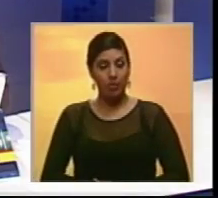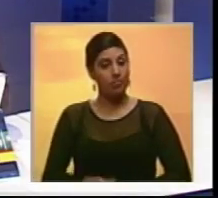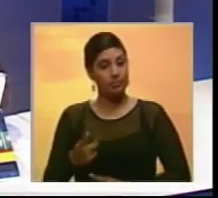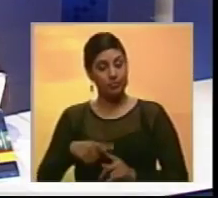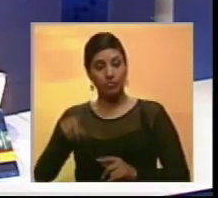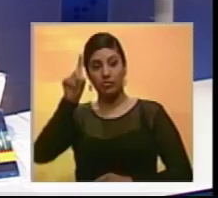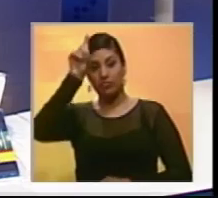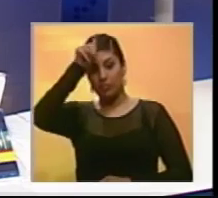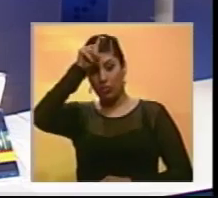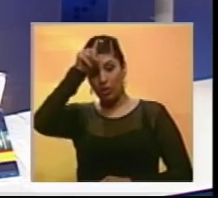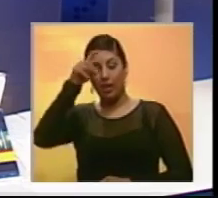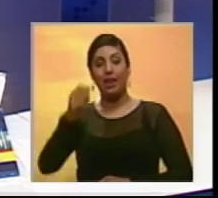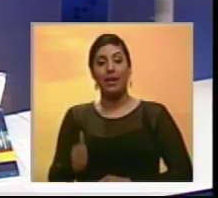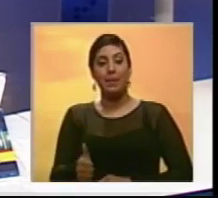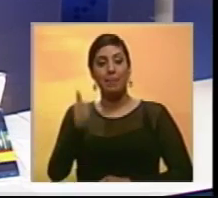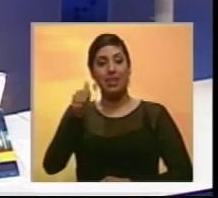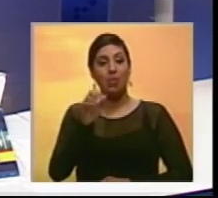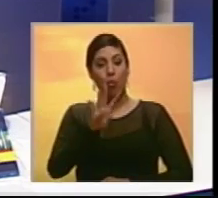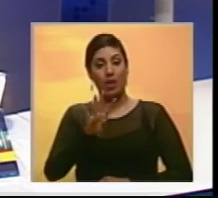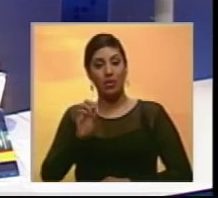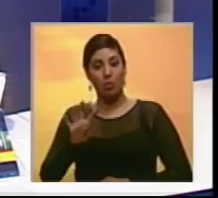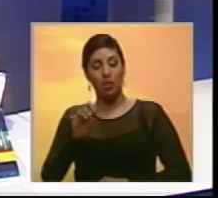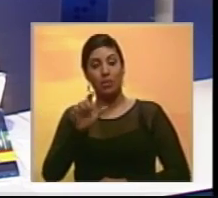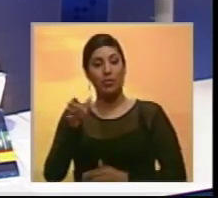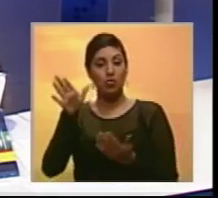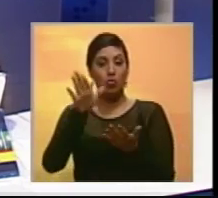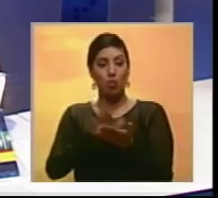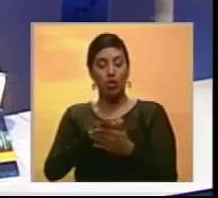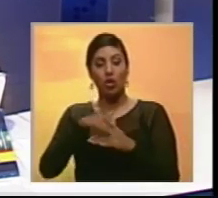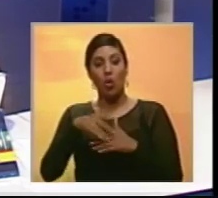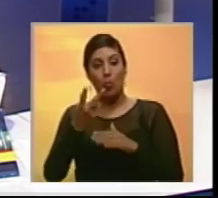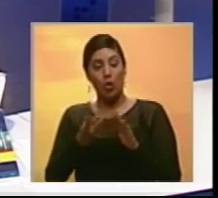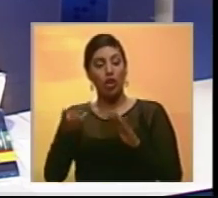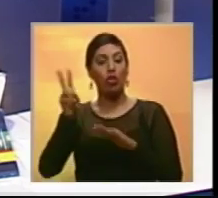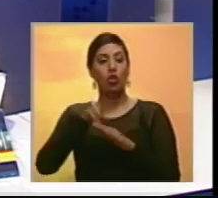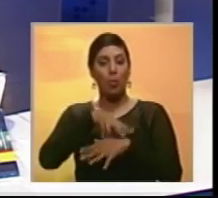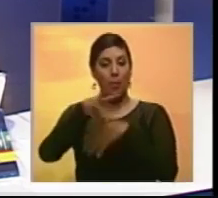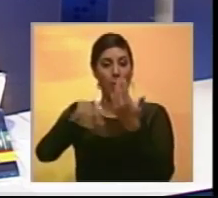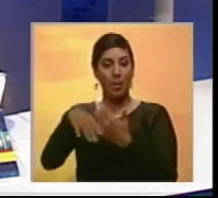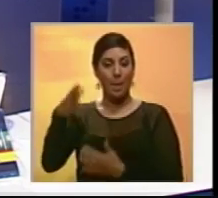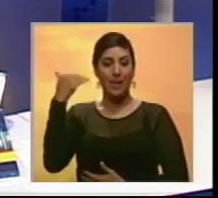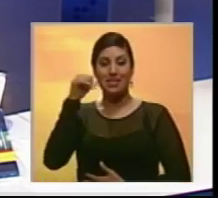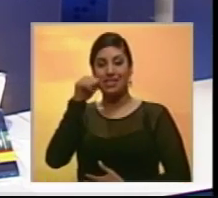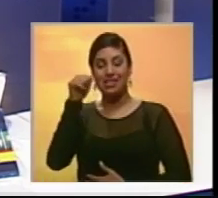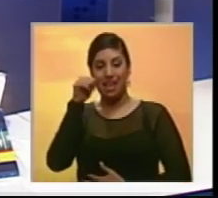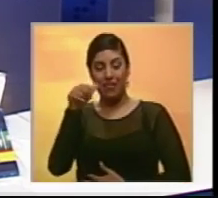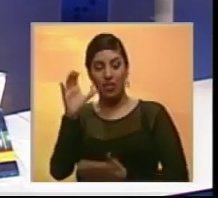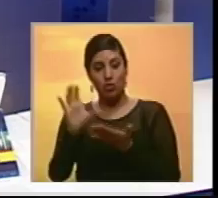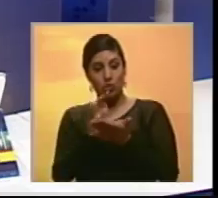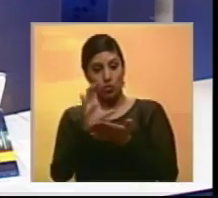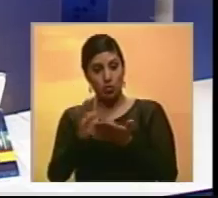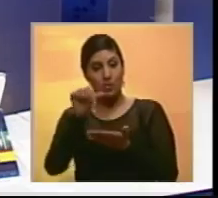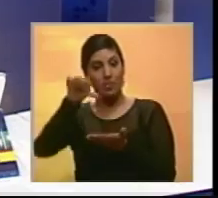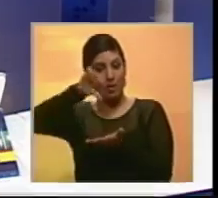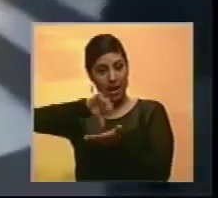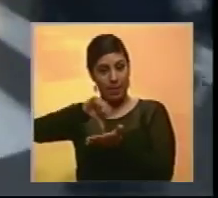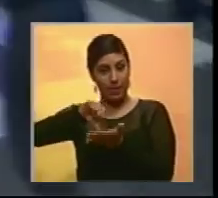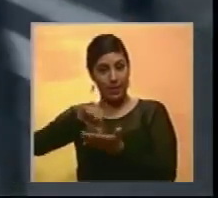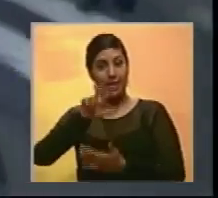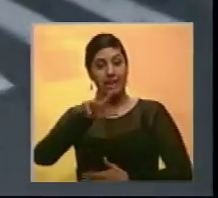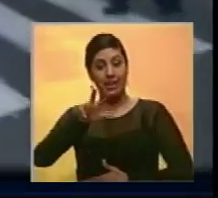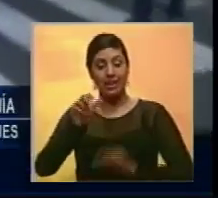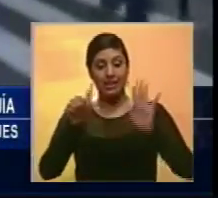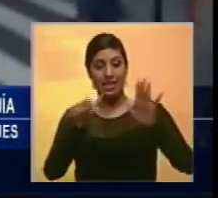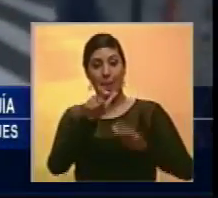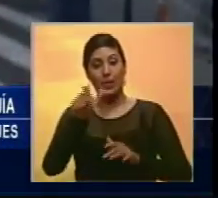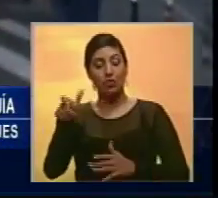En Turquía aumentó a 44 la cifra de fallecidos tras el doble atentado ocurrido el pasado sábado en la ciudad de Estambul. 36